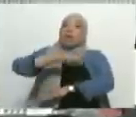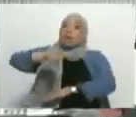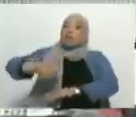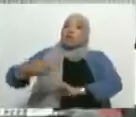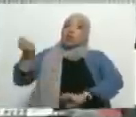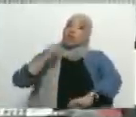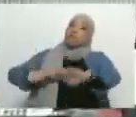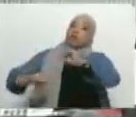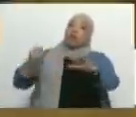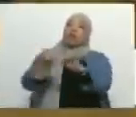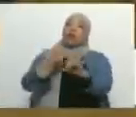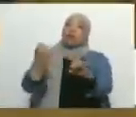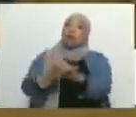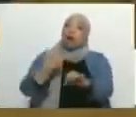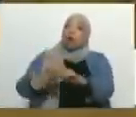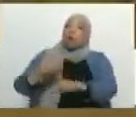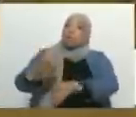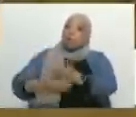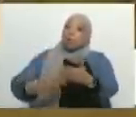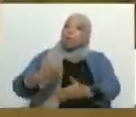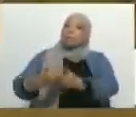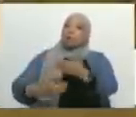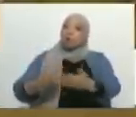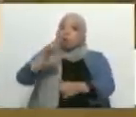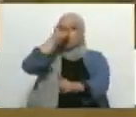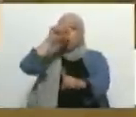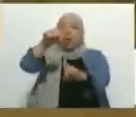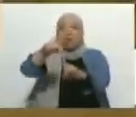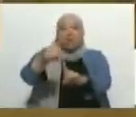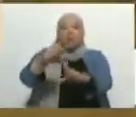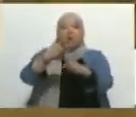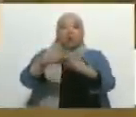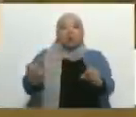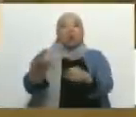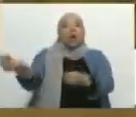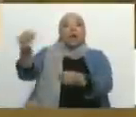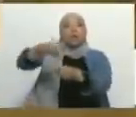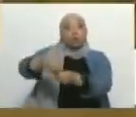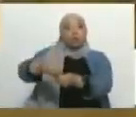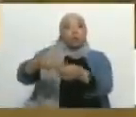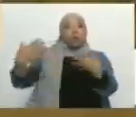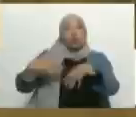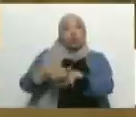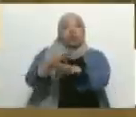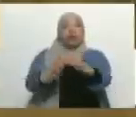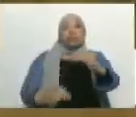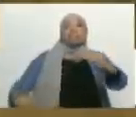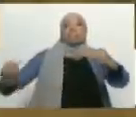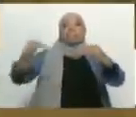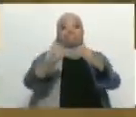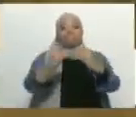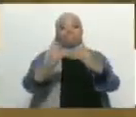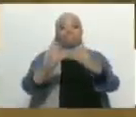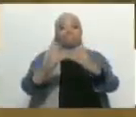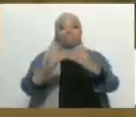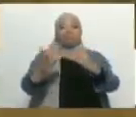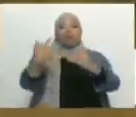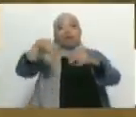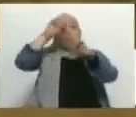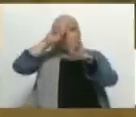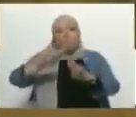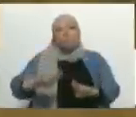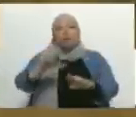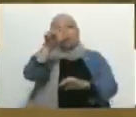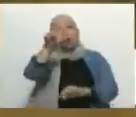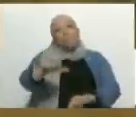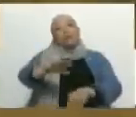defender el trabajo que venimos haciendo para lograr la inclusión, la igualdad, pero sobre todo el respeto